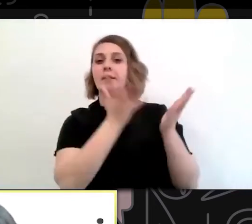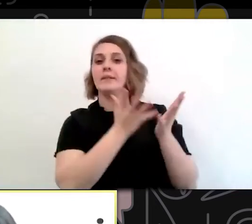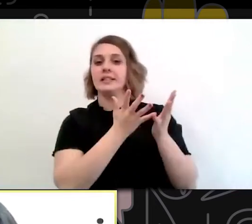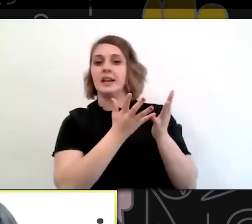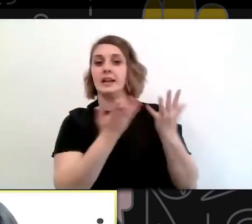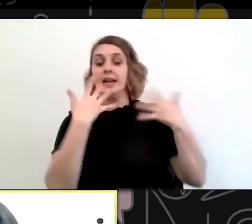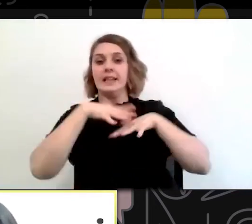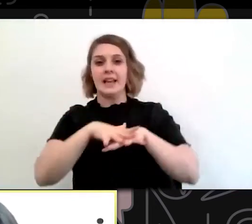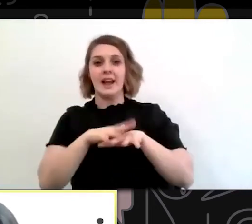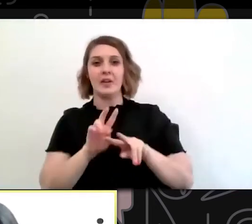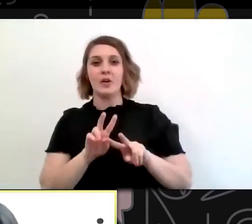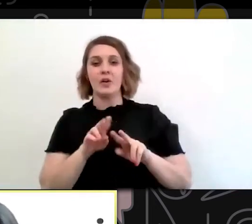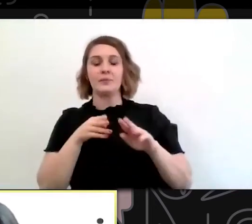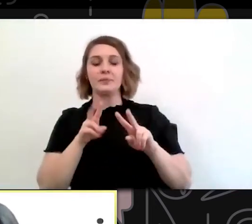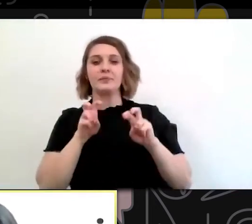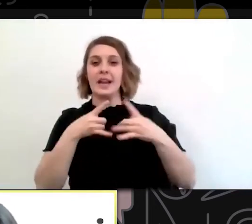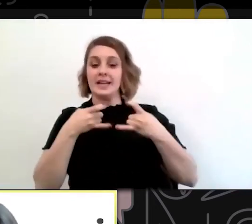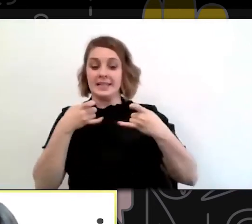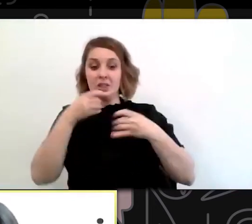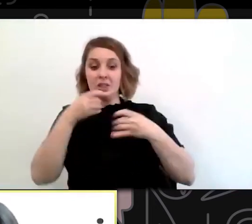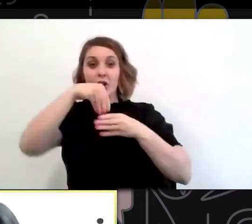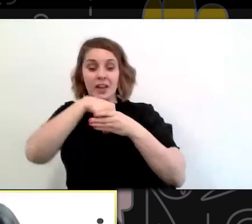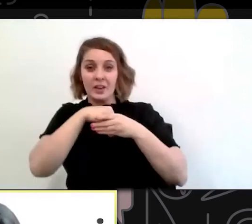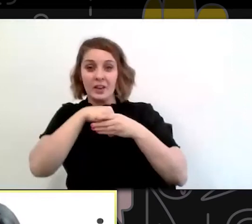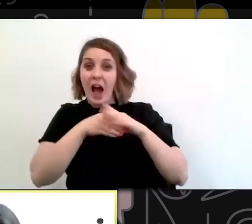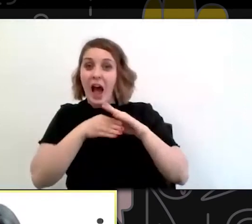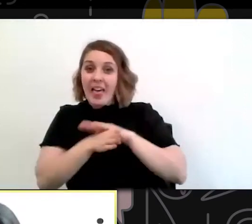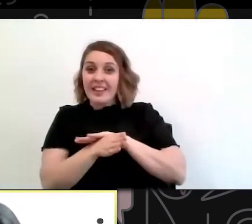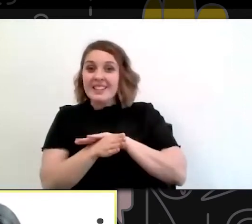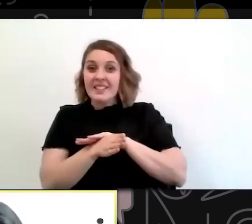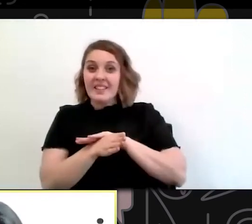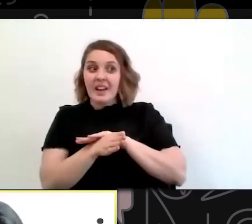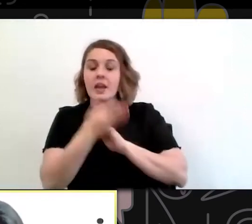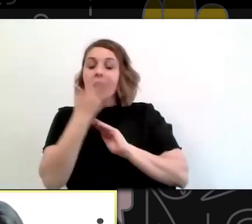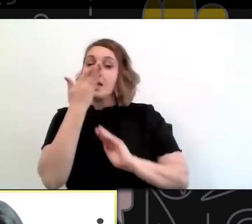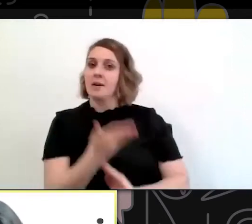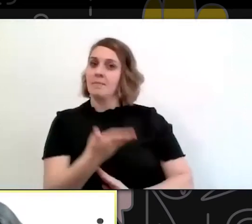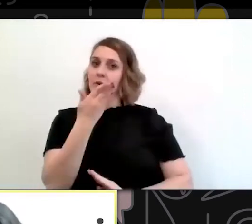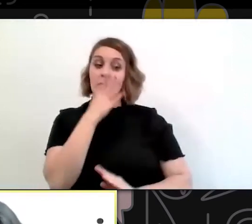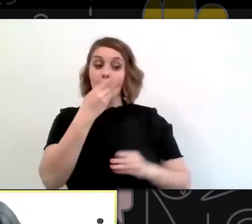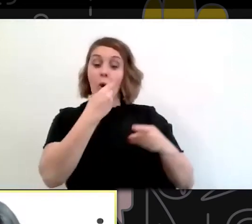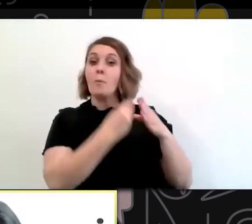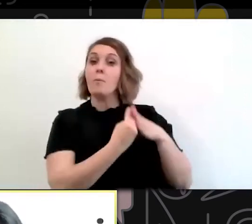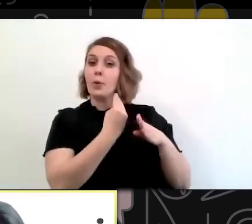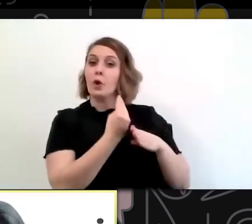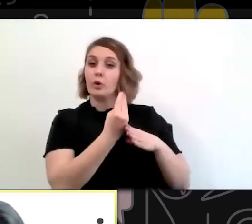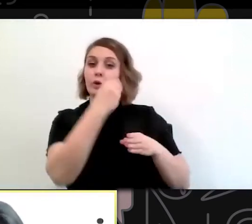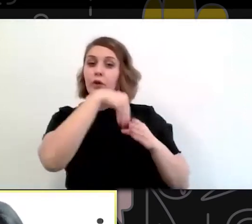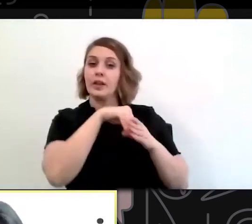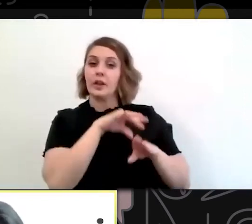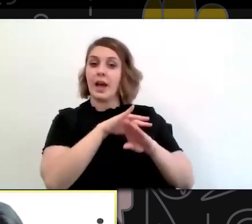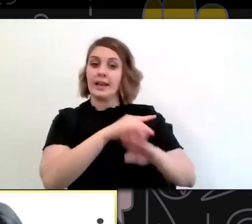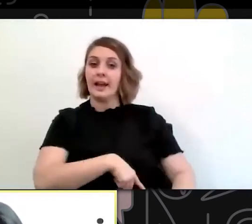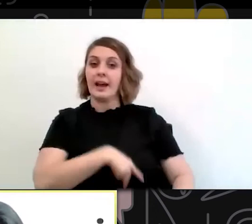en este sensor accesible, porque este es un producto que está incluido en la agenda general